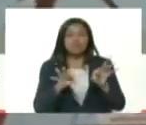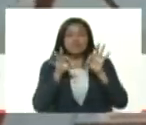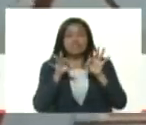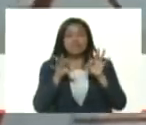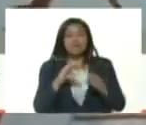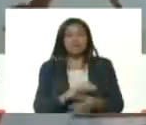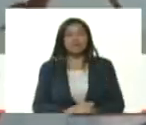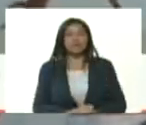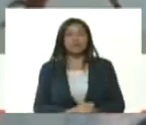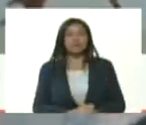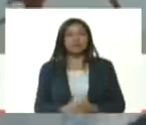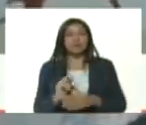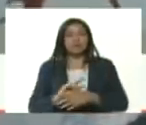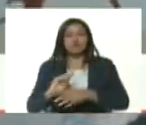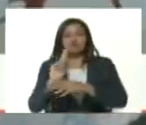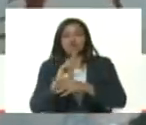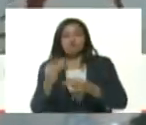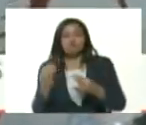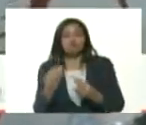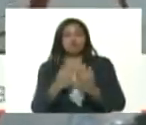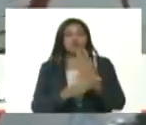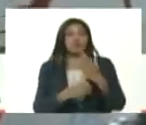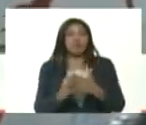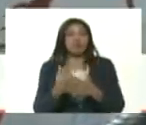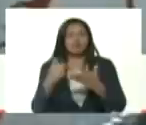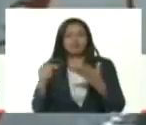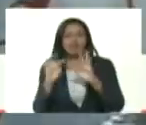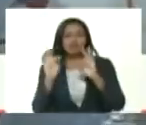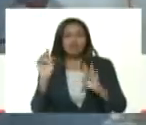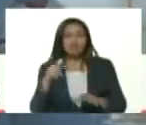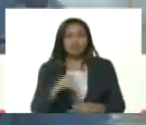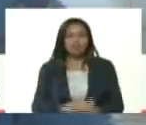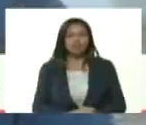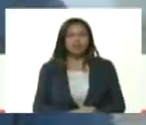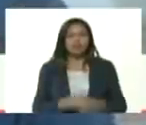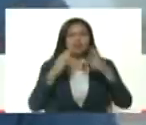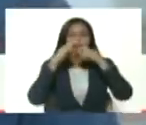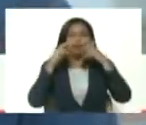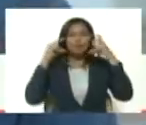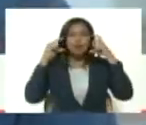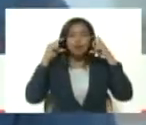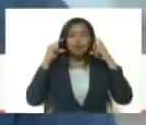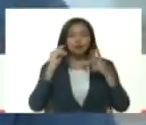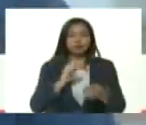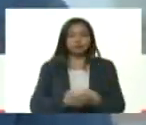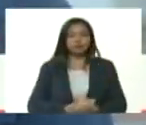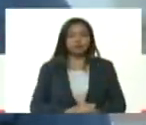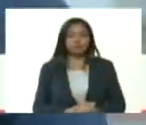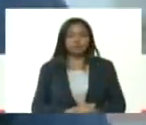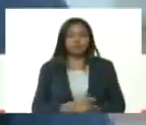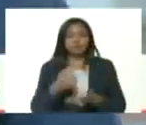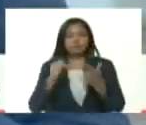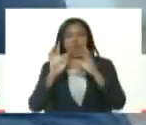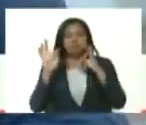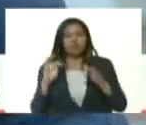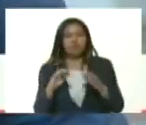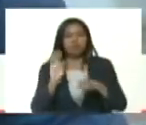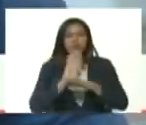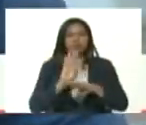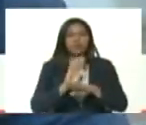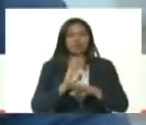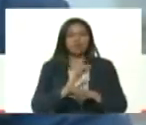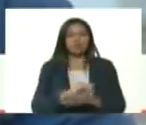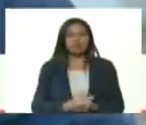que multiuso, guantes de carnaza, tapabocas y otro tipo de equipamiento para la